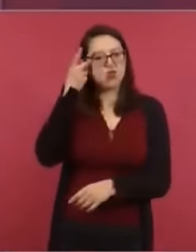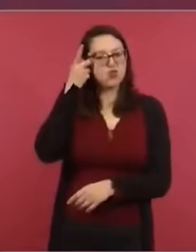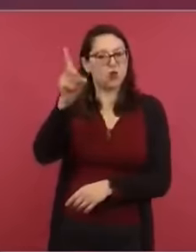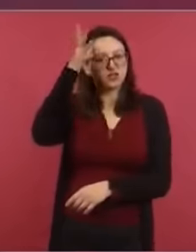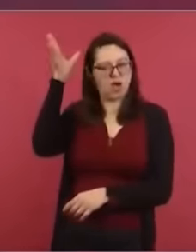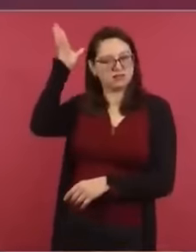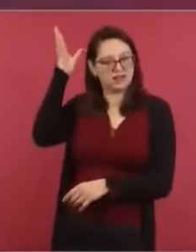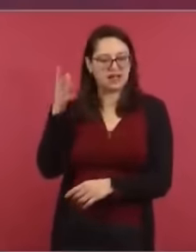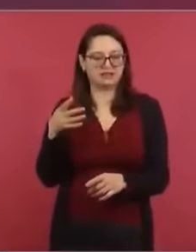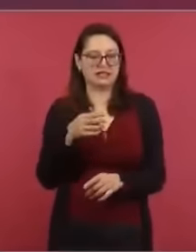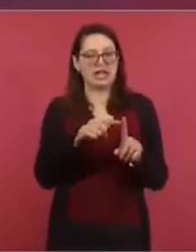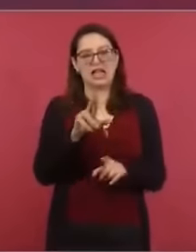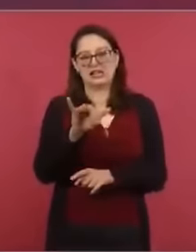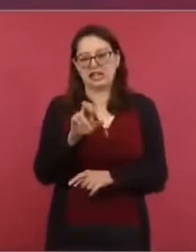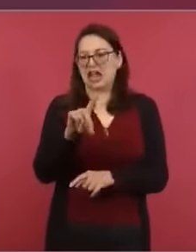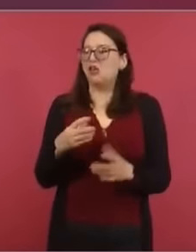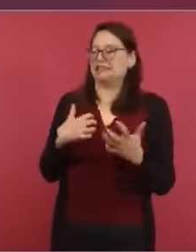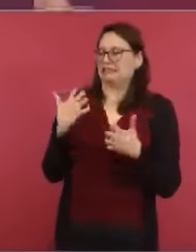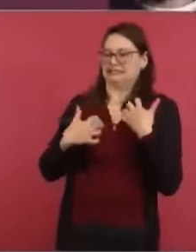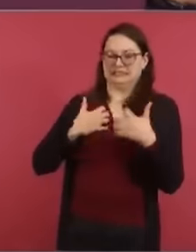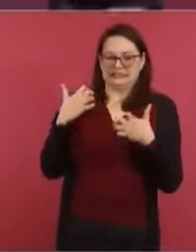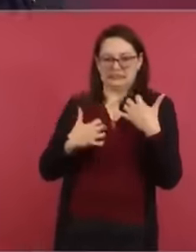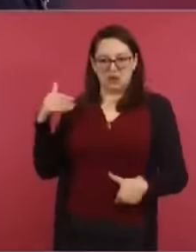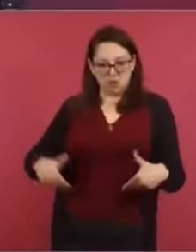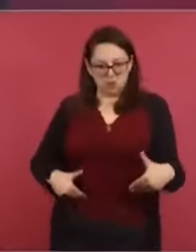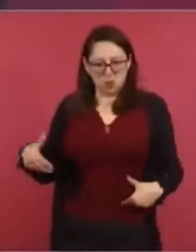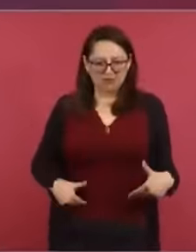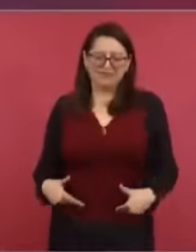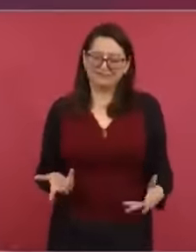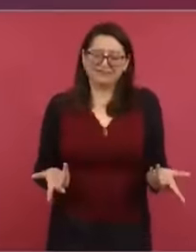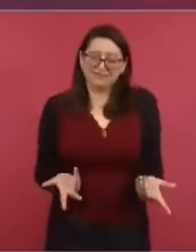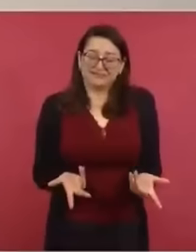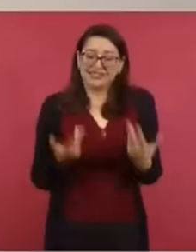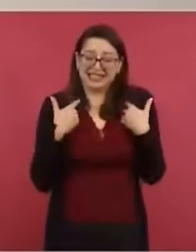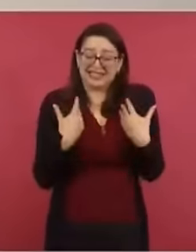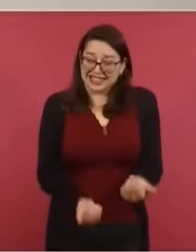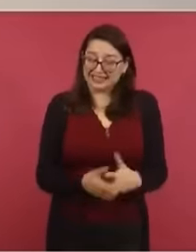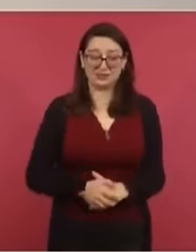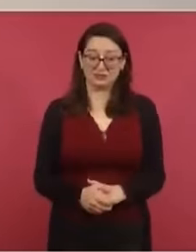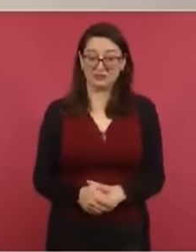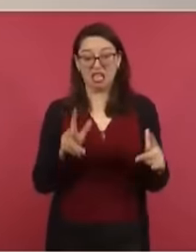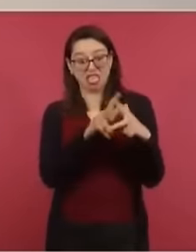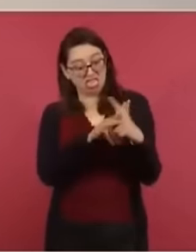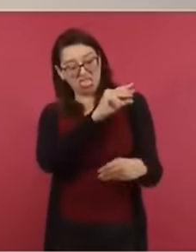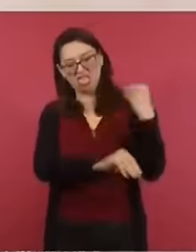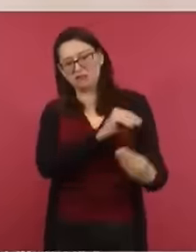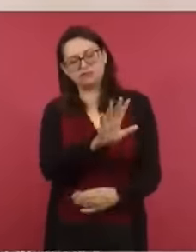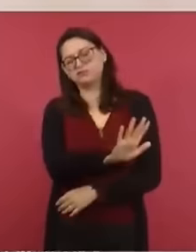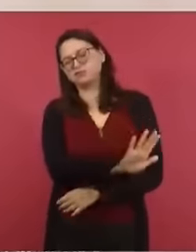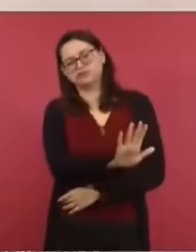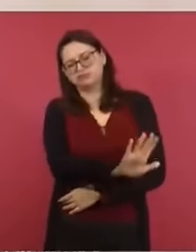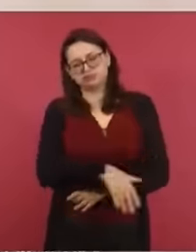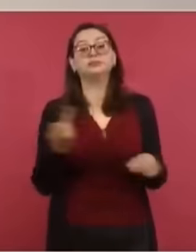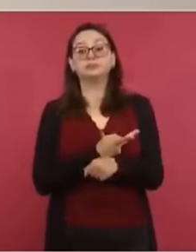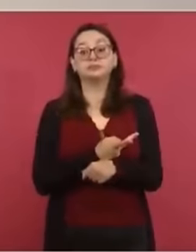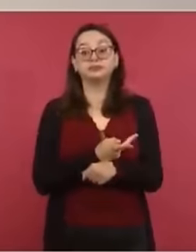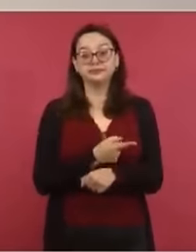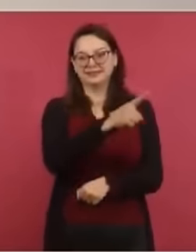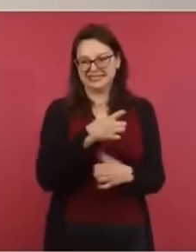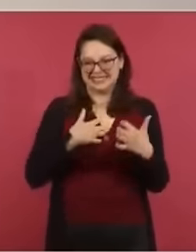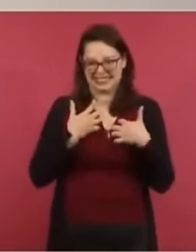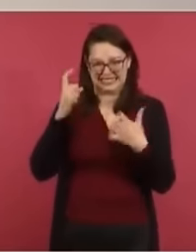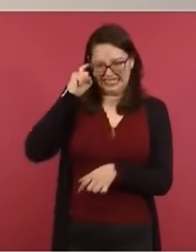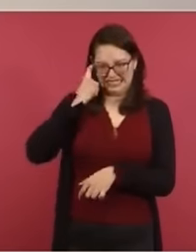en Ricardo. Yo lo entiendo, no voy yo a ponerme a pelear con él, que es cosa de comprender cuál es mi situación. Puedo